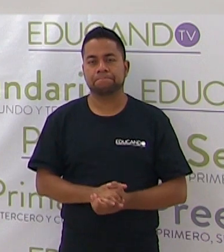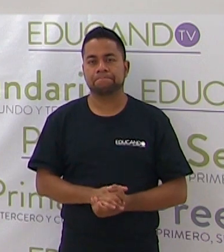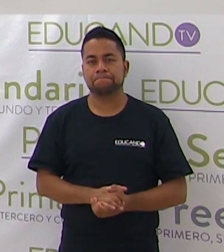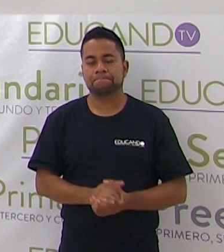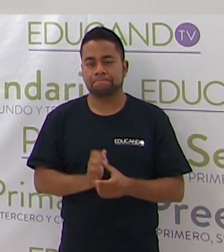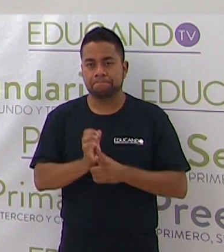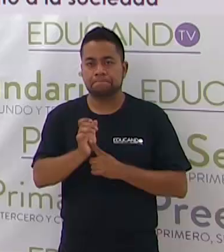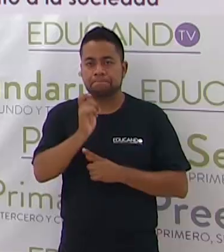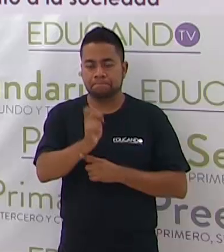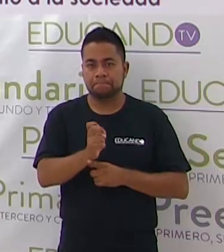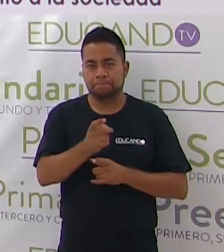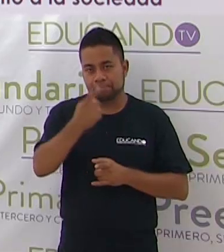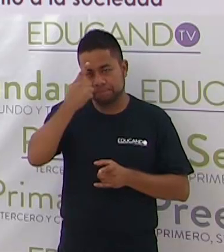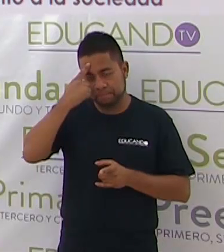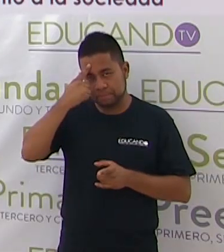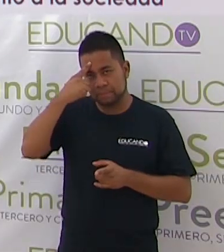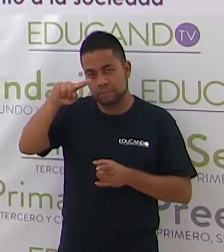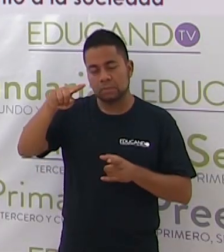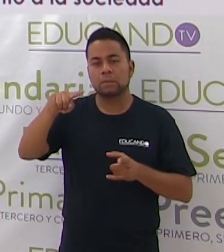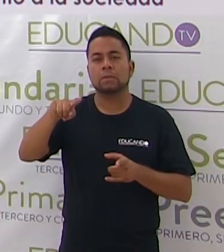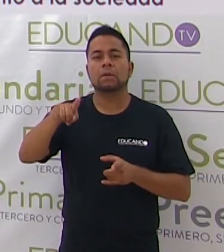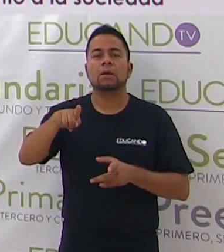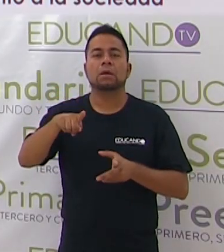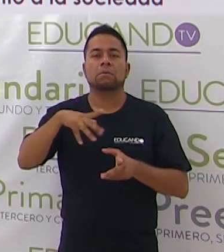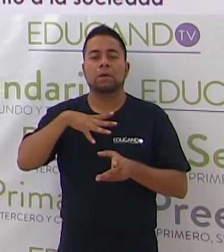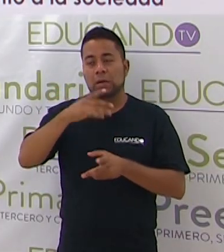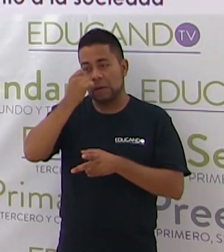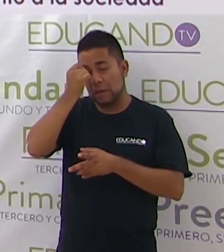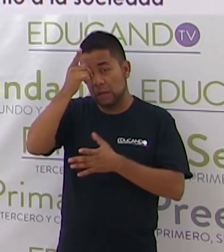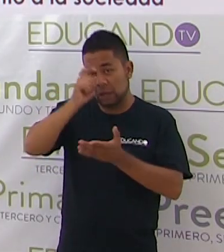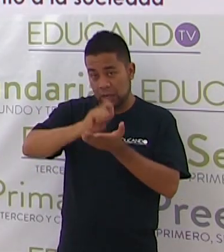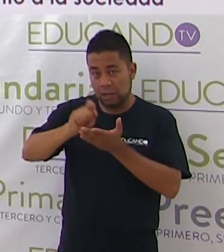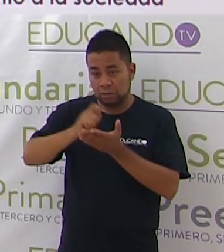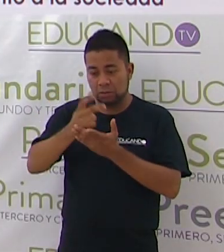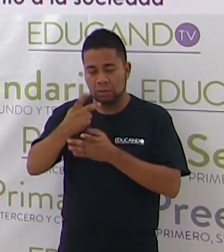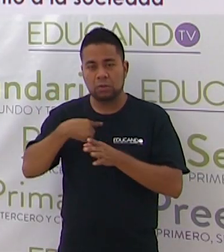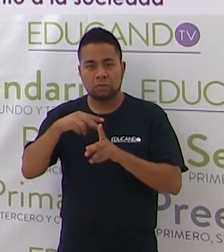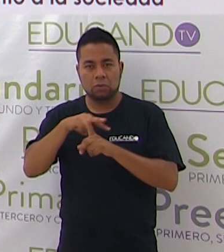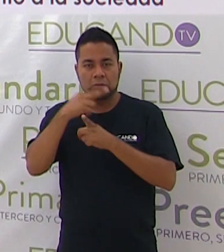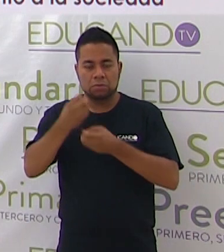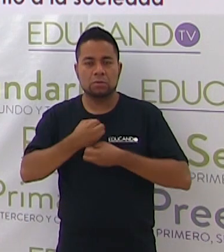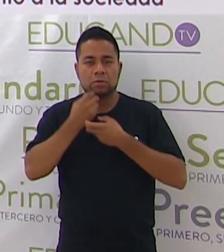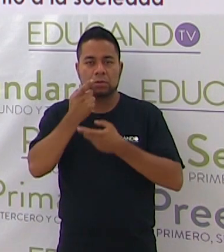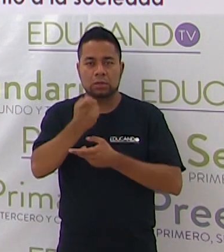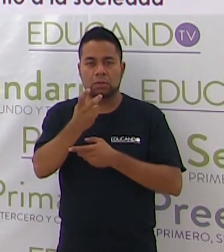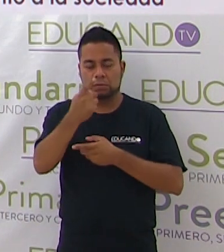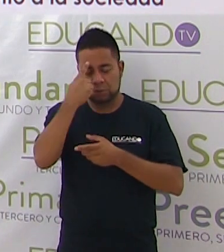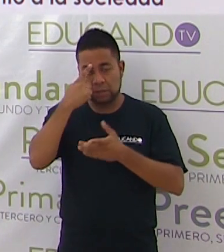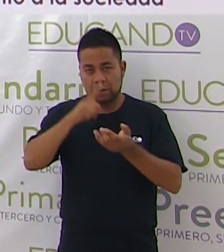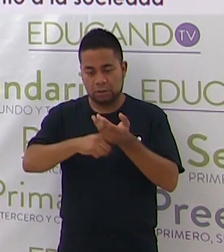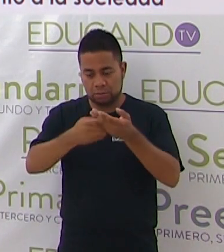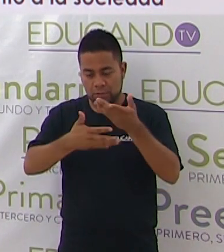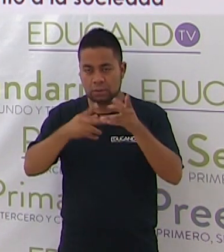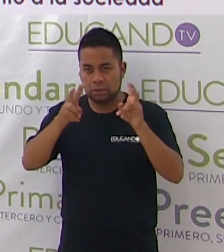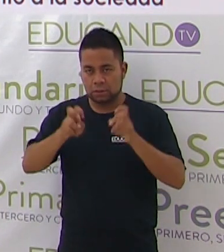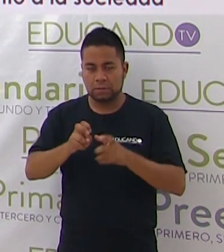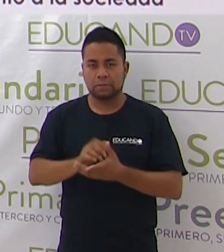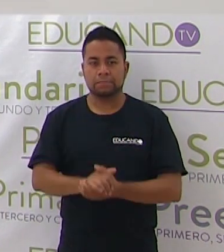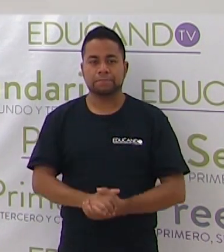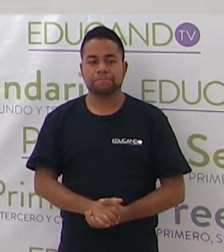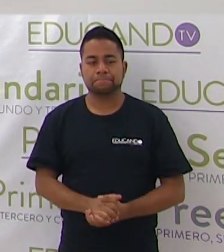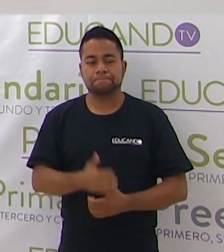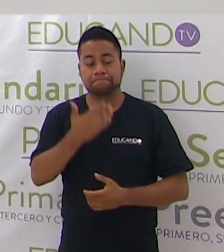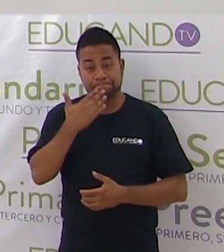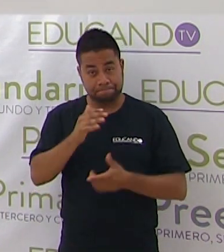Entonces esta es la postura del autor y esto es lo que ustedes van a desarrollar en el tema que van a elegir. Bien, entonces,